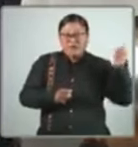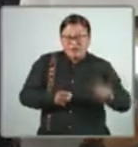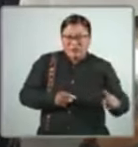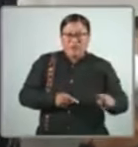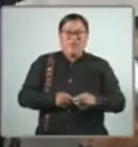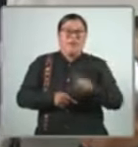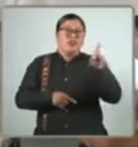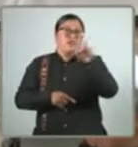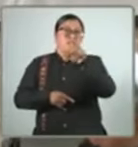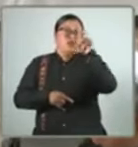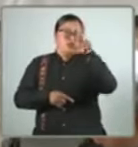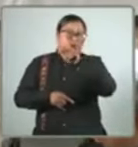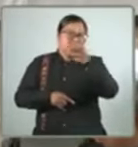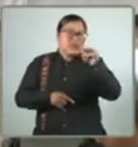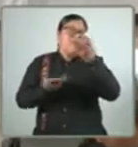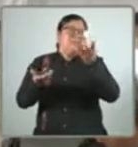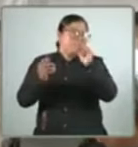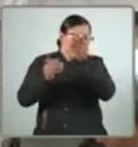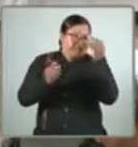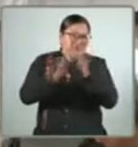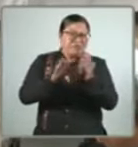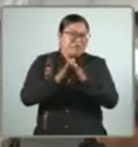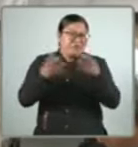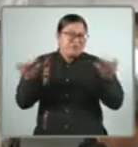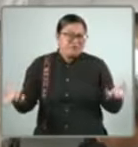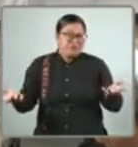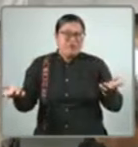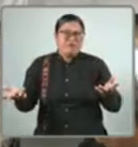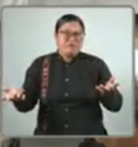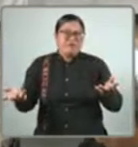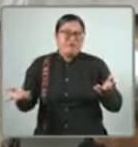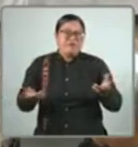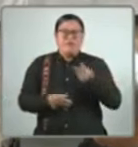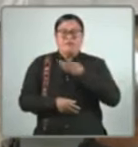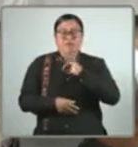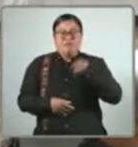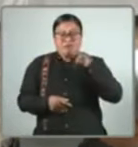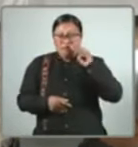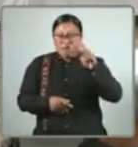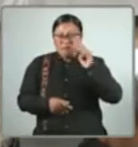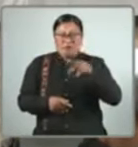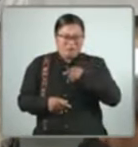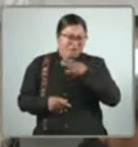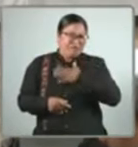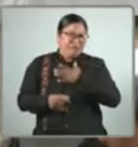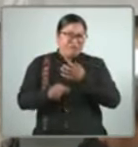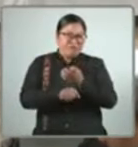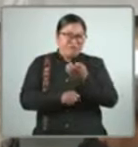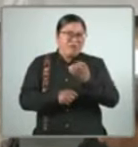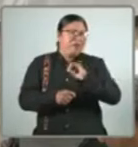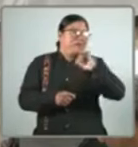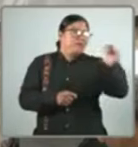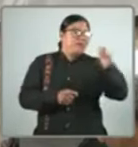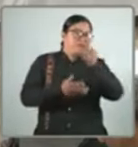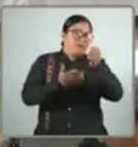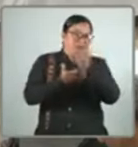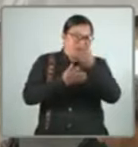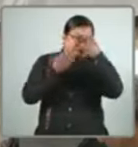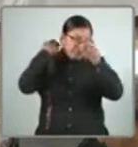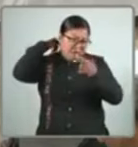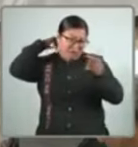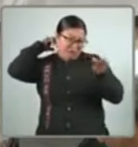Suiza, cómo lo hicieron. A veces yo he tenido la oportunidad de ver en algunos cruceros de mi estado y más en la Ciudad de México, que ahí